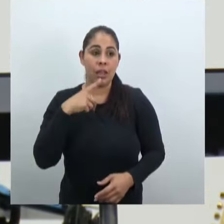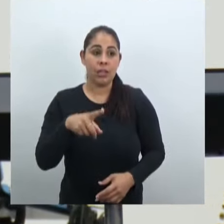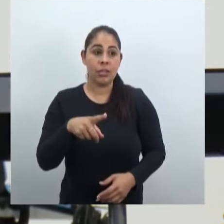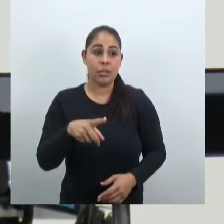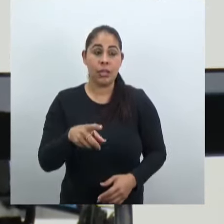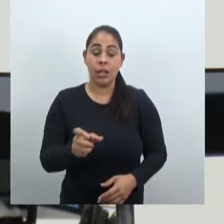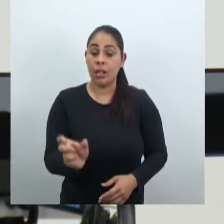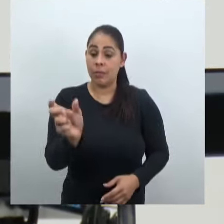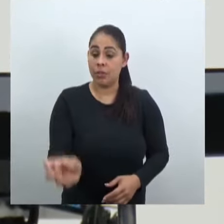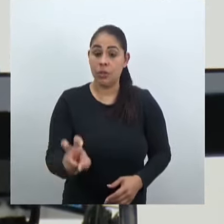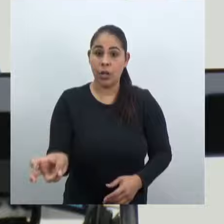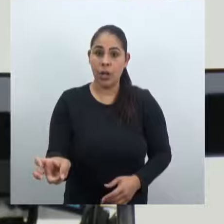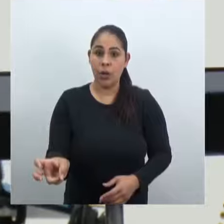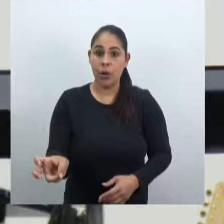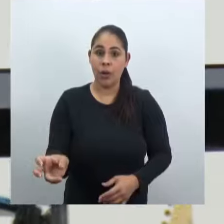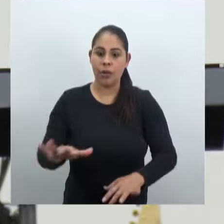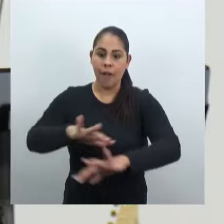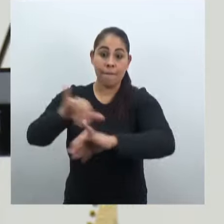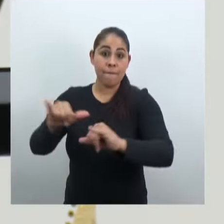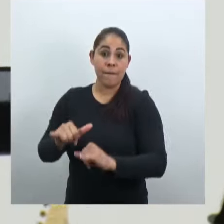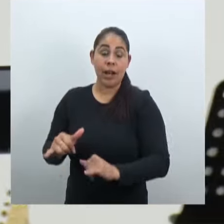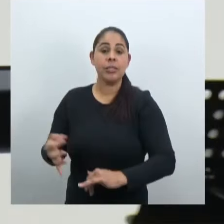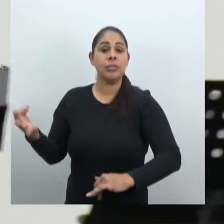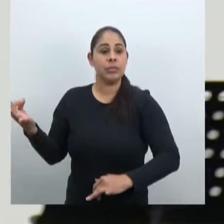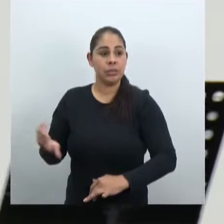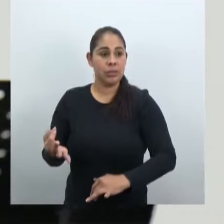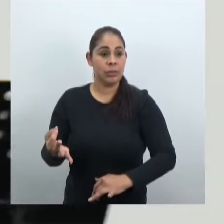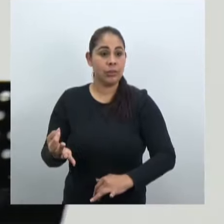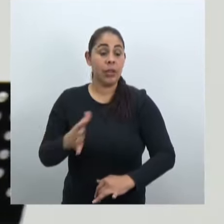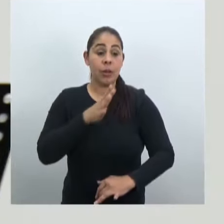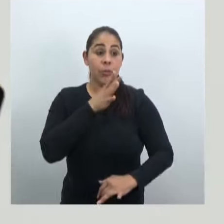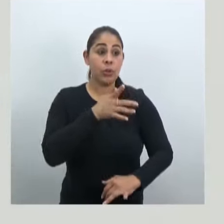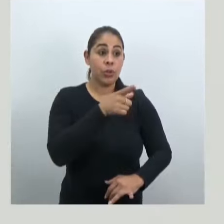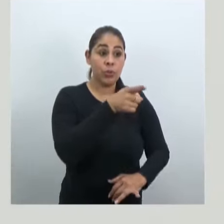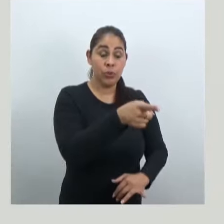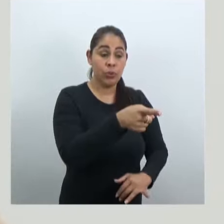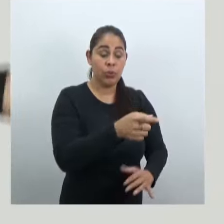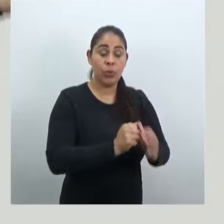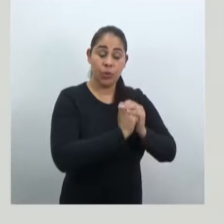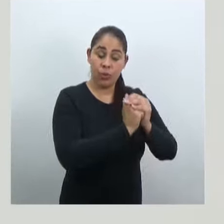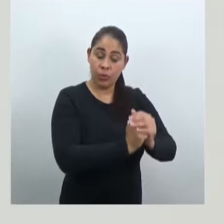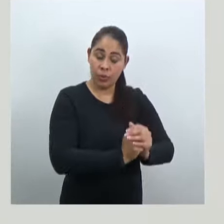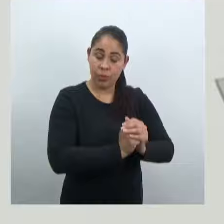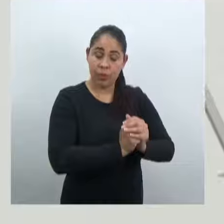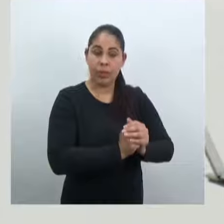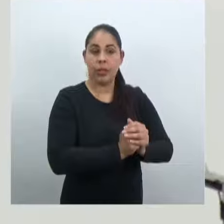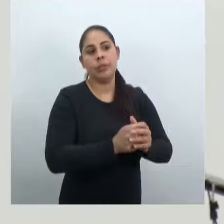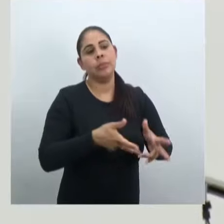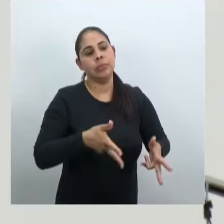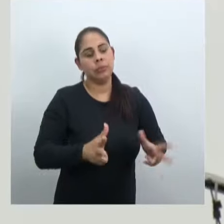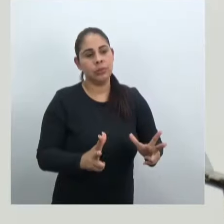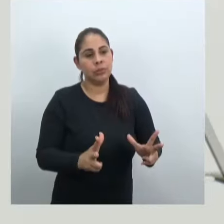próximo para poder orar. Pero mira, de todas las parábolas de